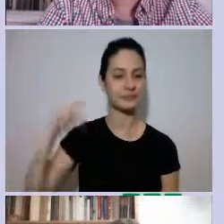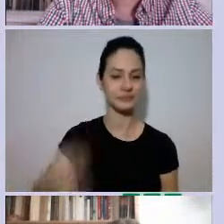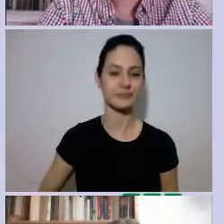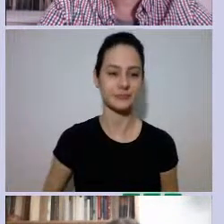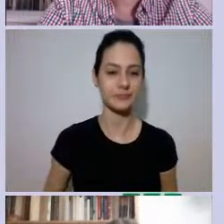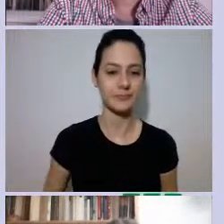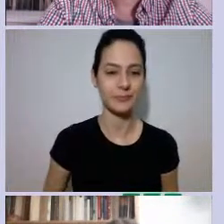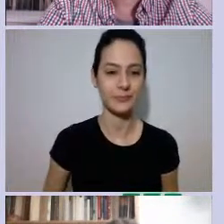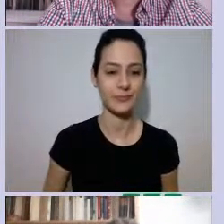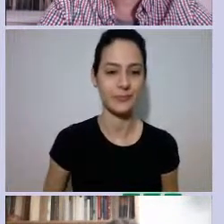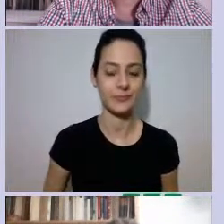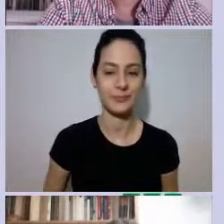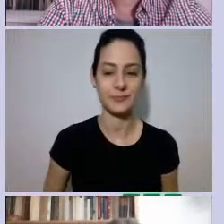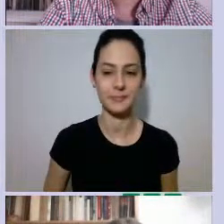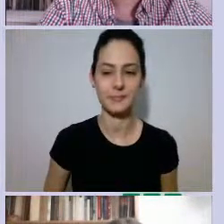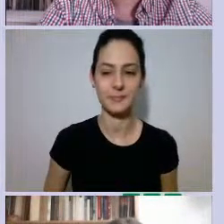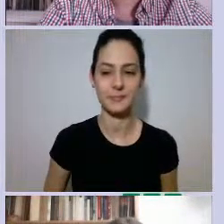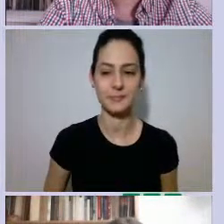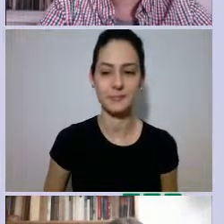Entonces,